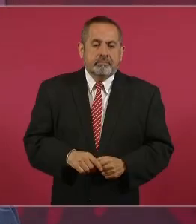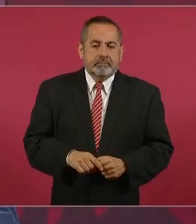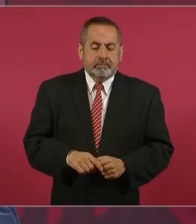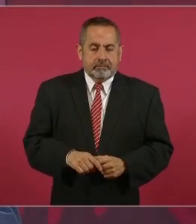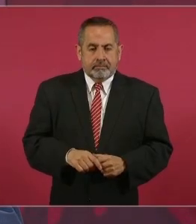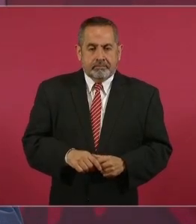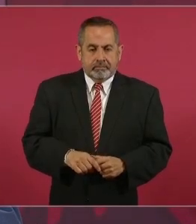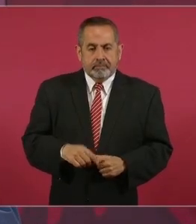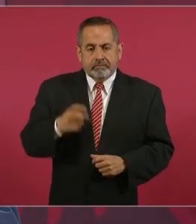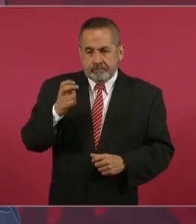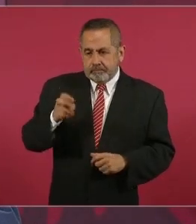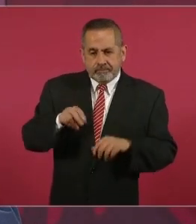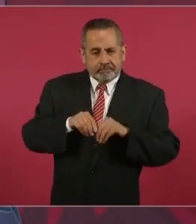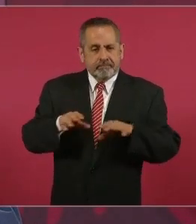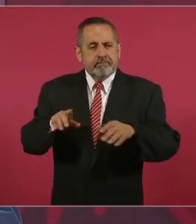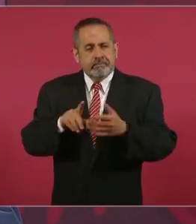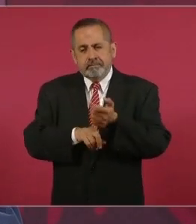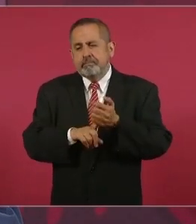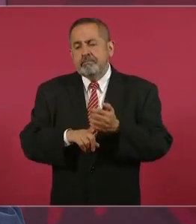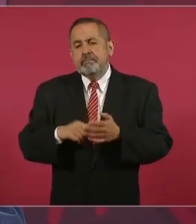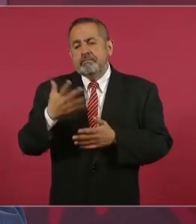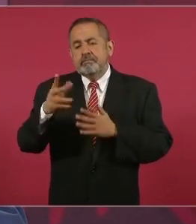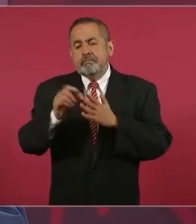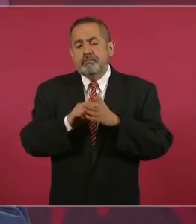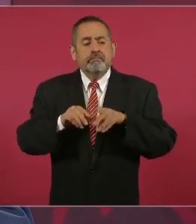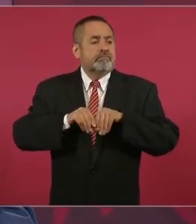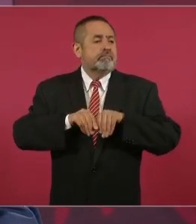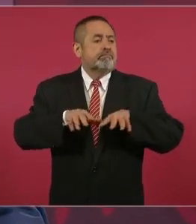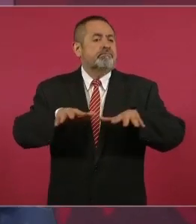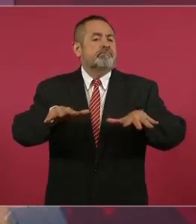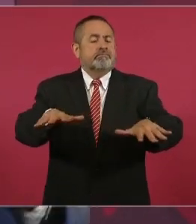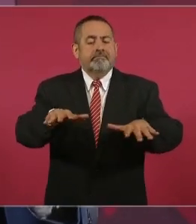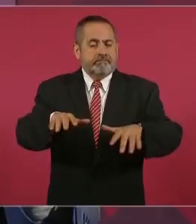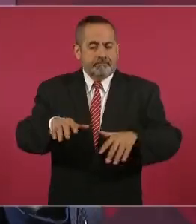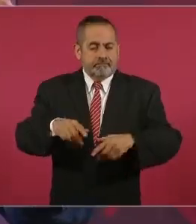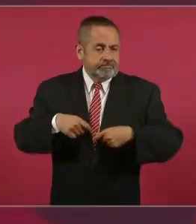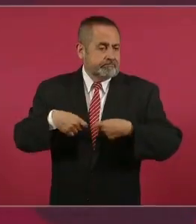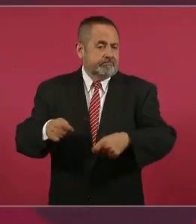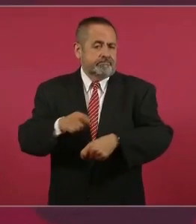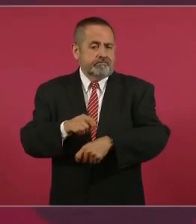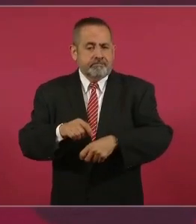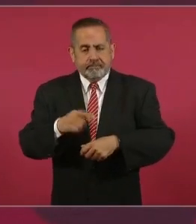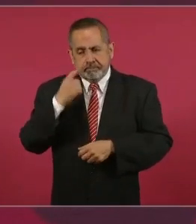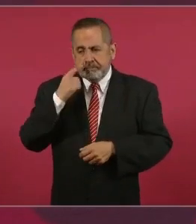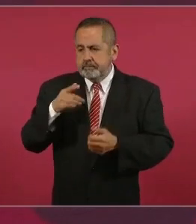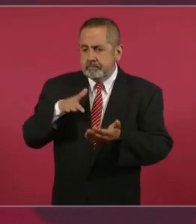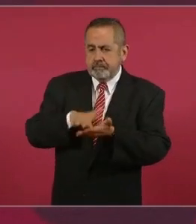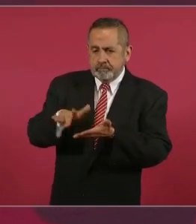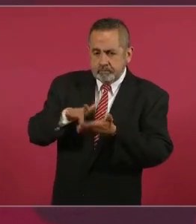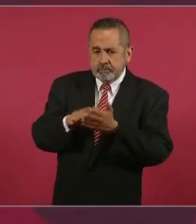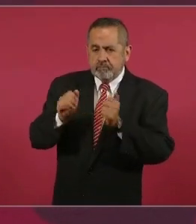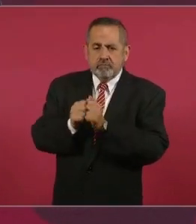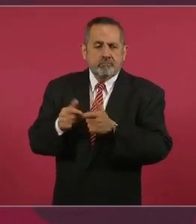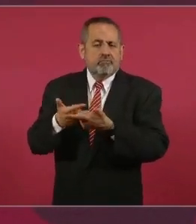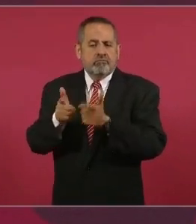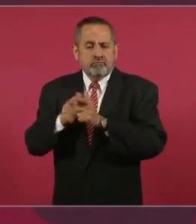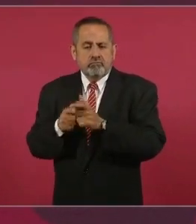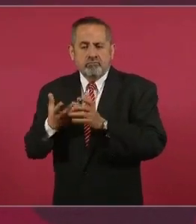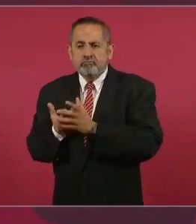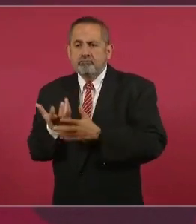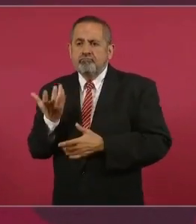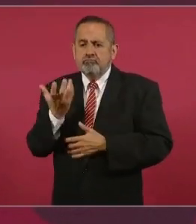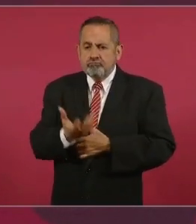Por esa distribución, por esa logística y por el apoyo de brigadas que se